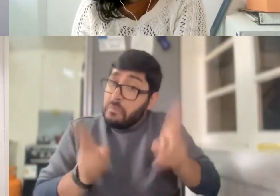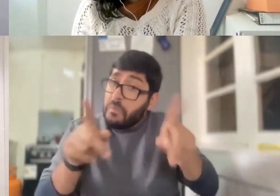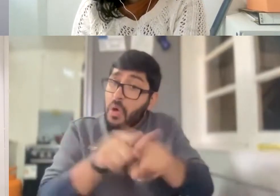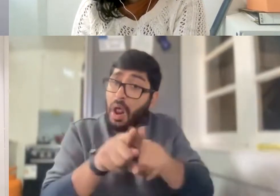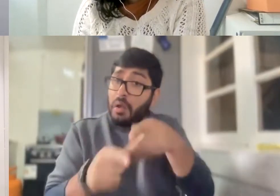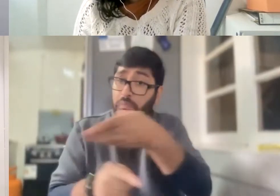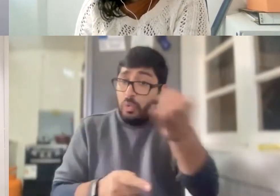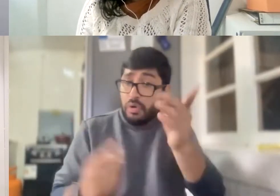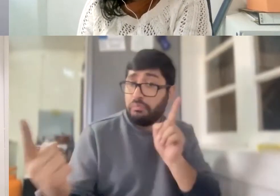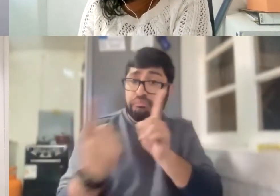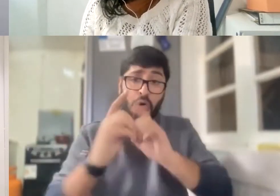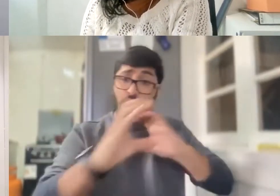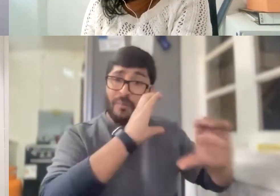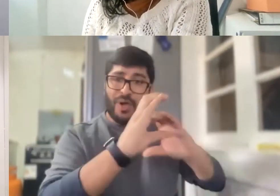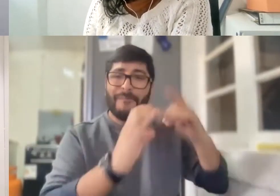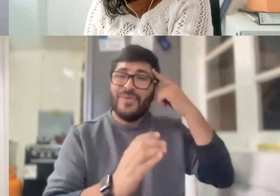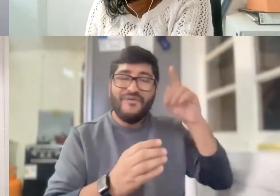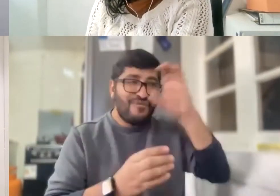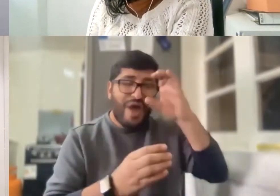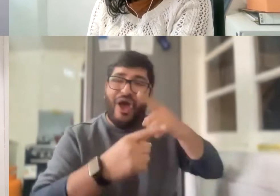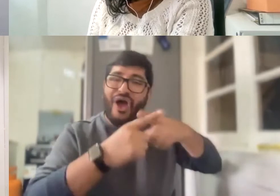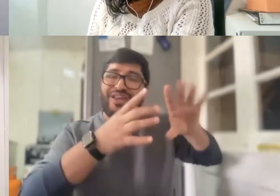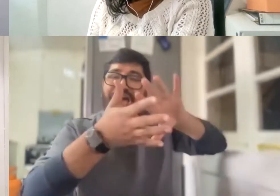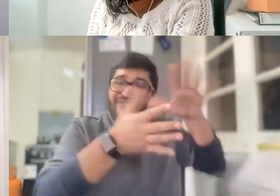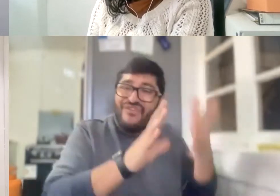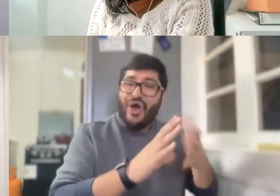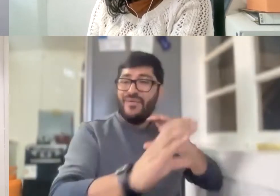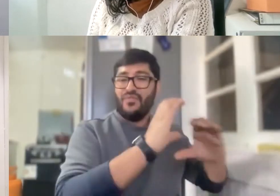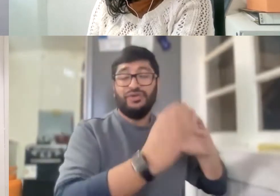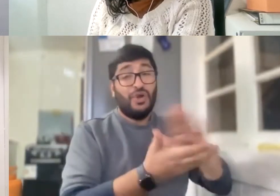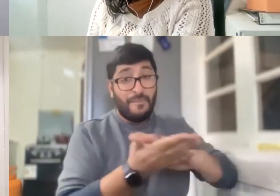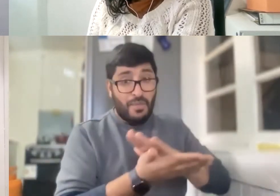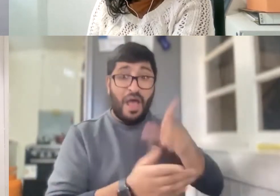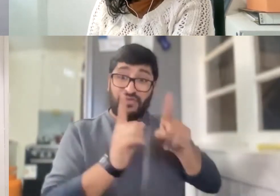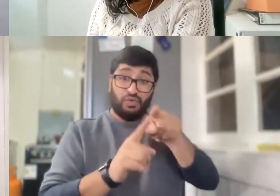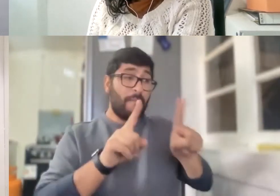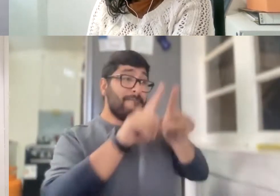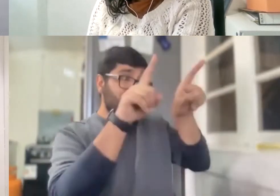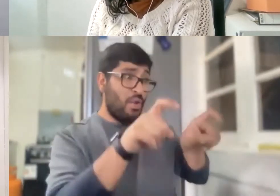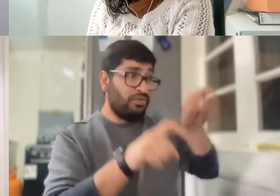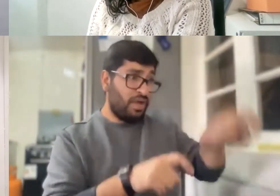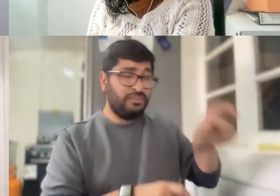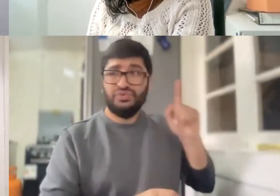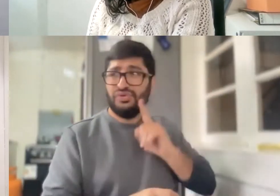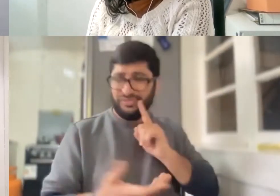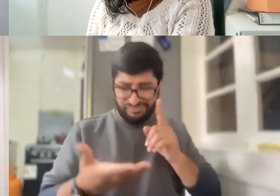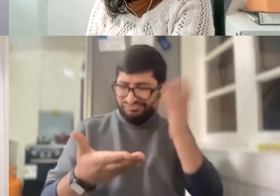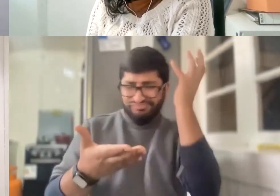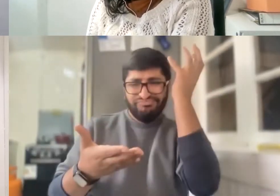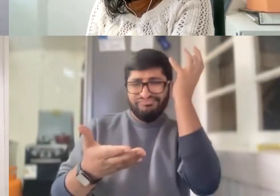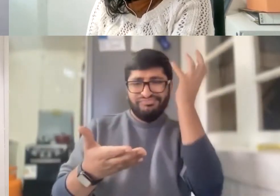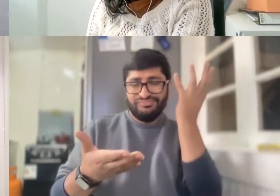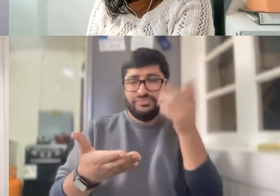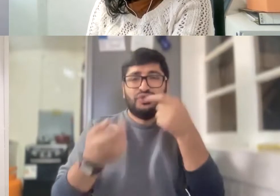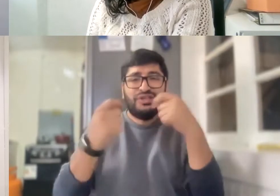¿ya? Entonces, igual que todos se pueden comunicar, pero si buscamos la forma de comunicación donde se puede